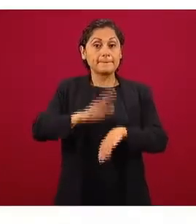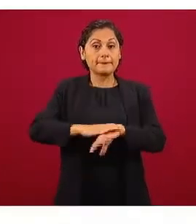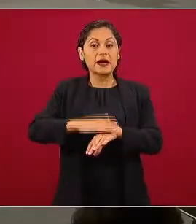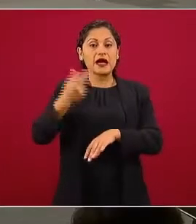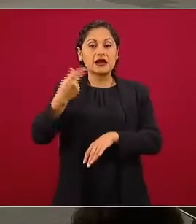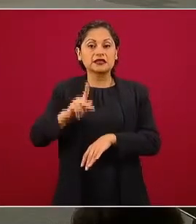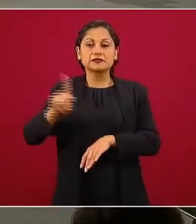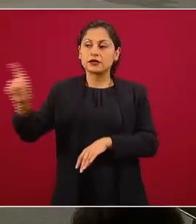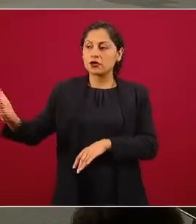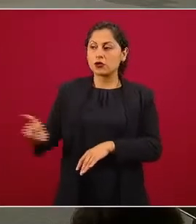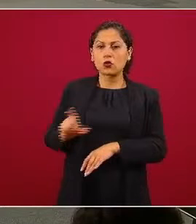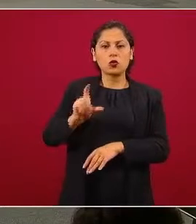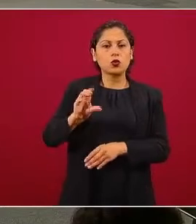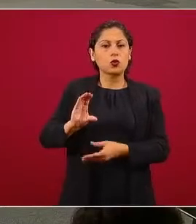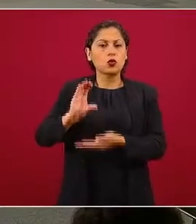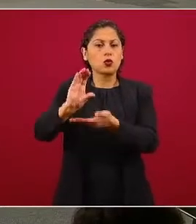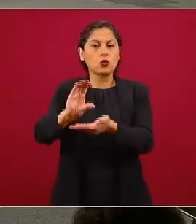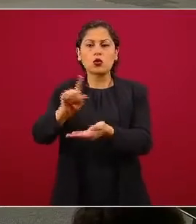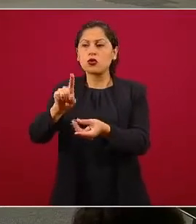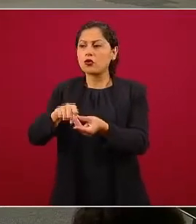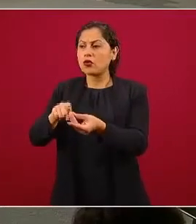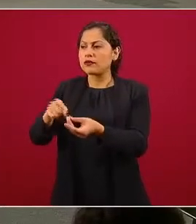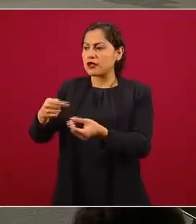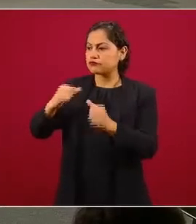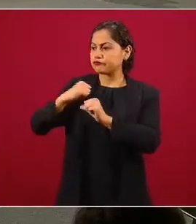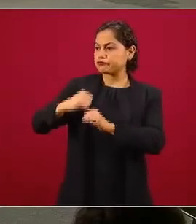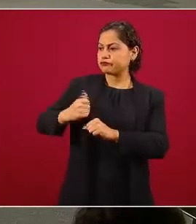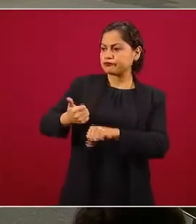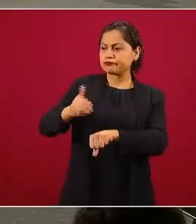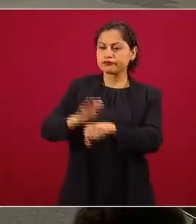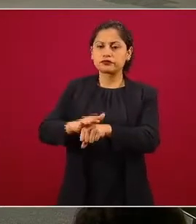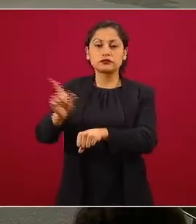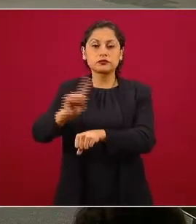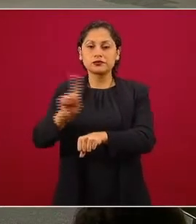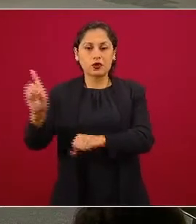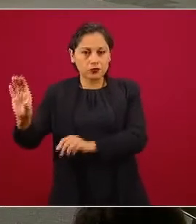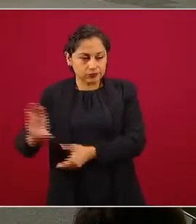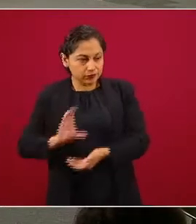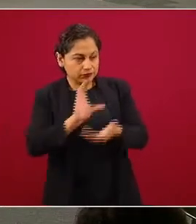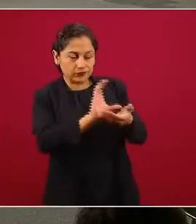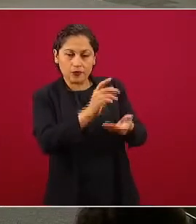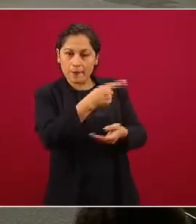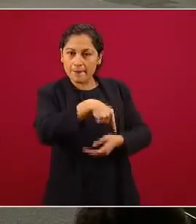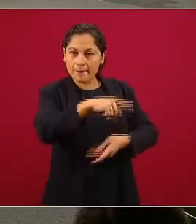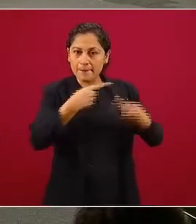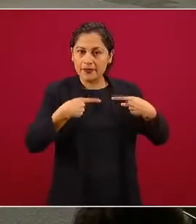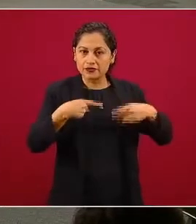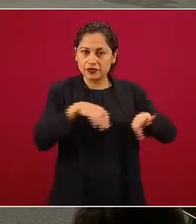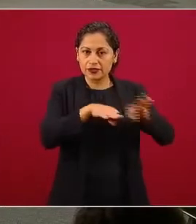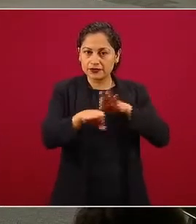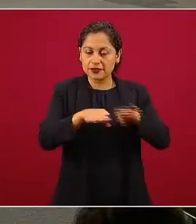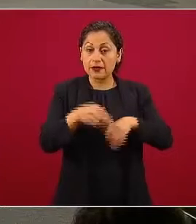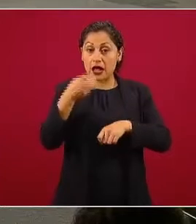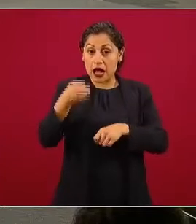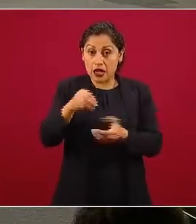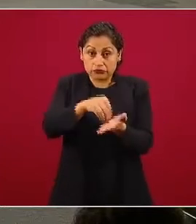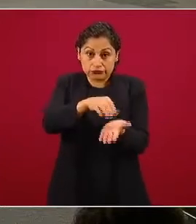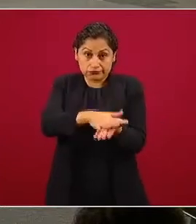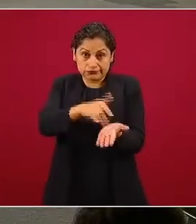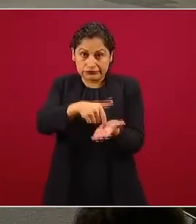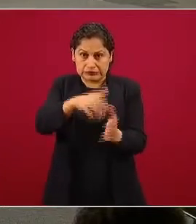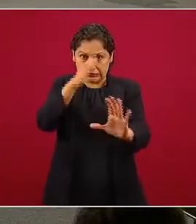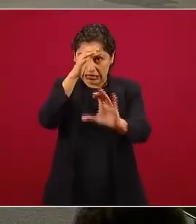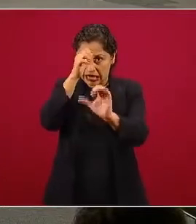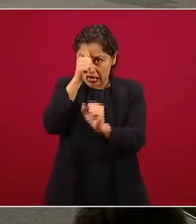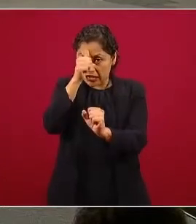queden necesariamente en las administradoras. Y esto suma a los acuerdos iniciales, donde se está buscando